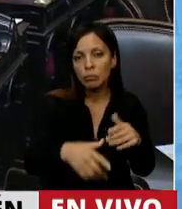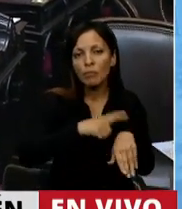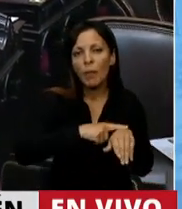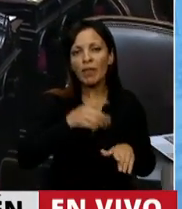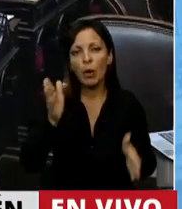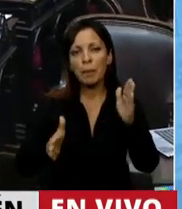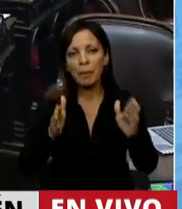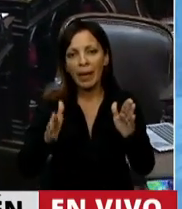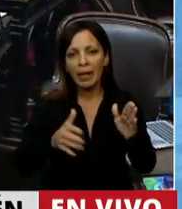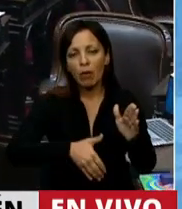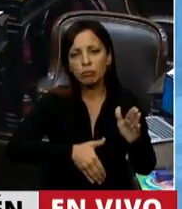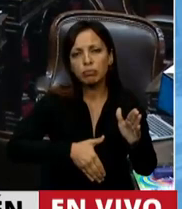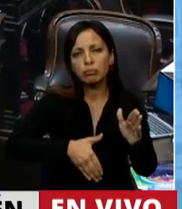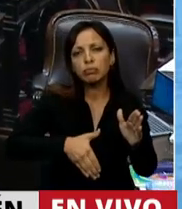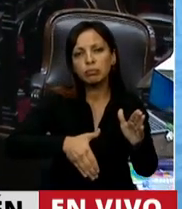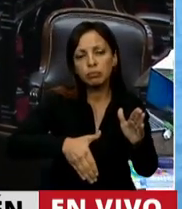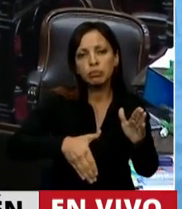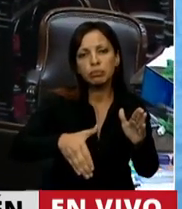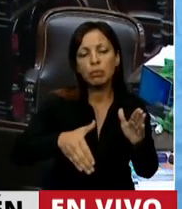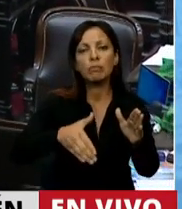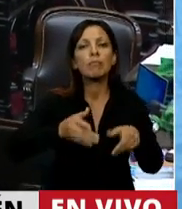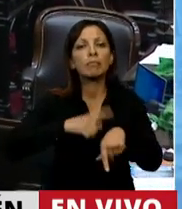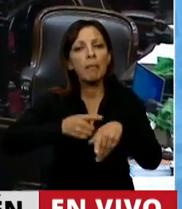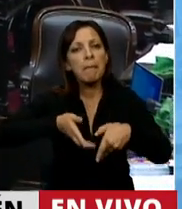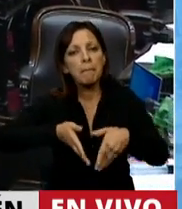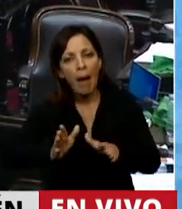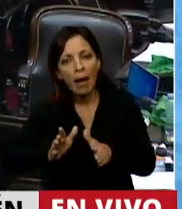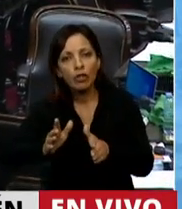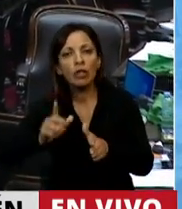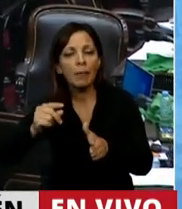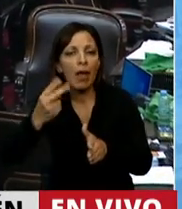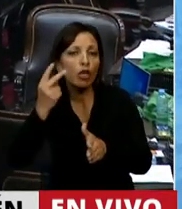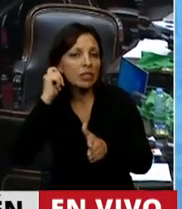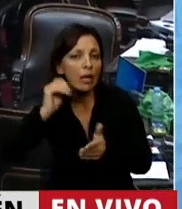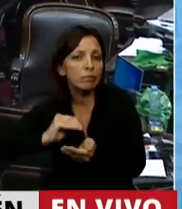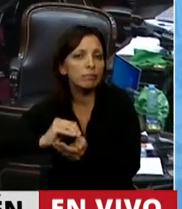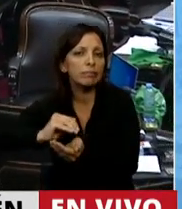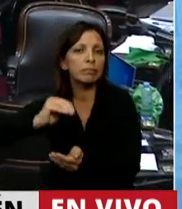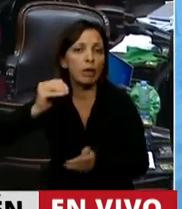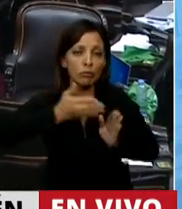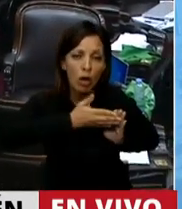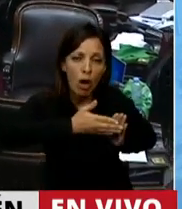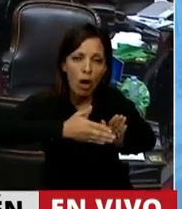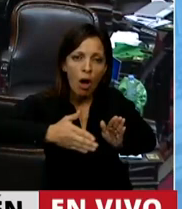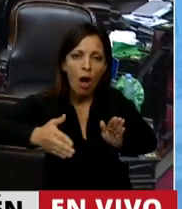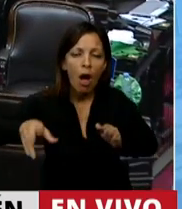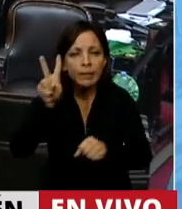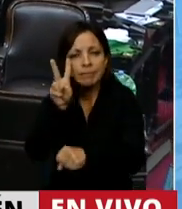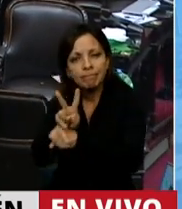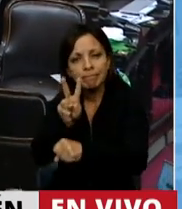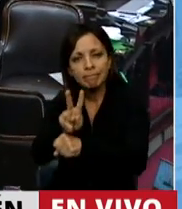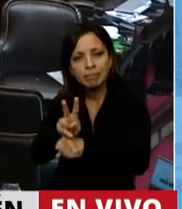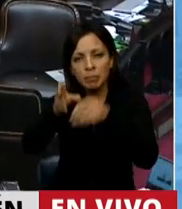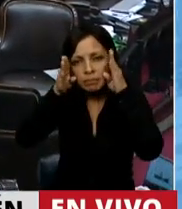periodo vital fértil, la gestación, el parto y los primeros 2 años de vida de los niños, con el objetivo